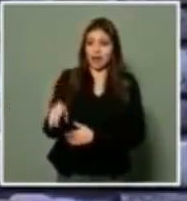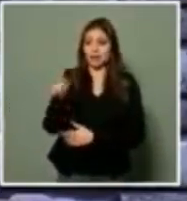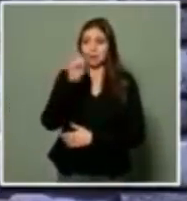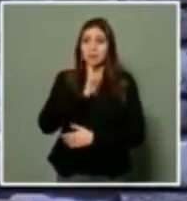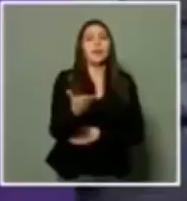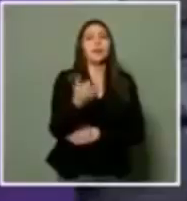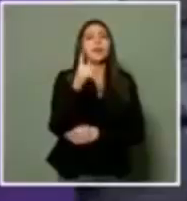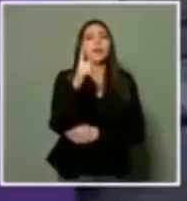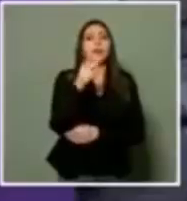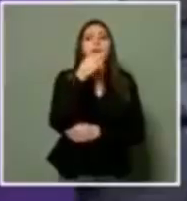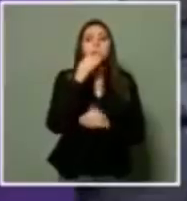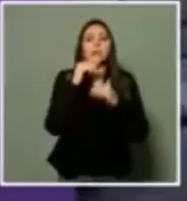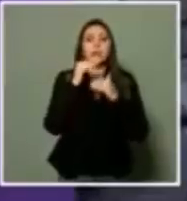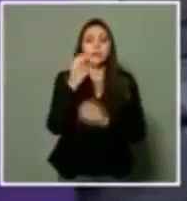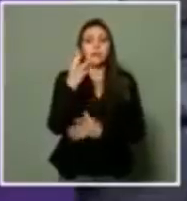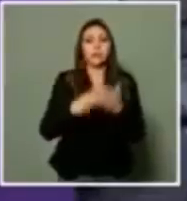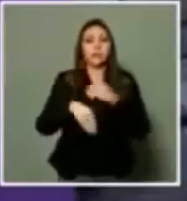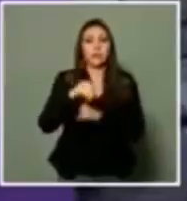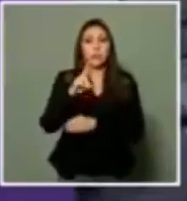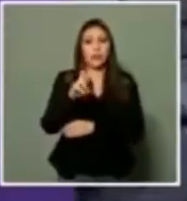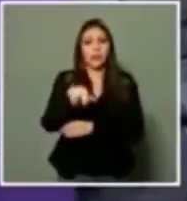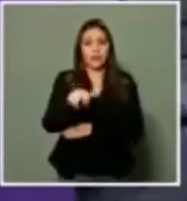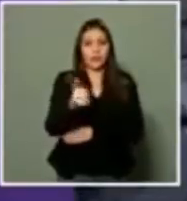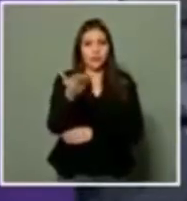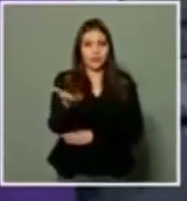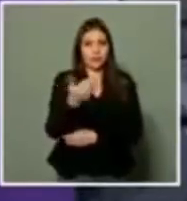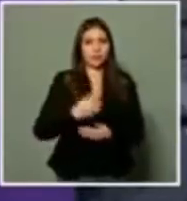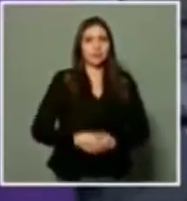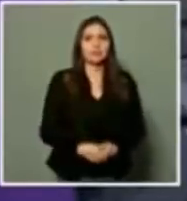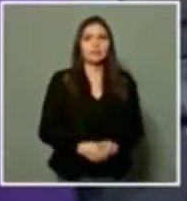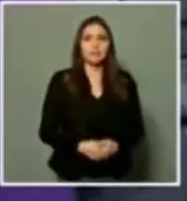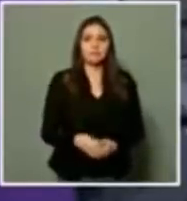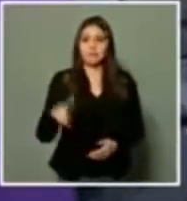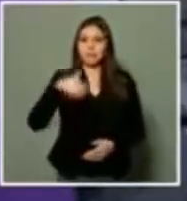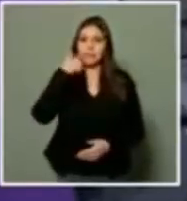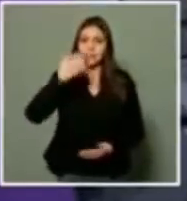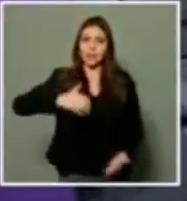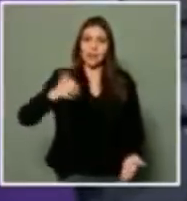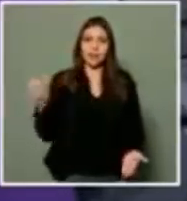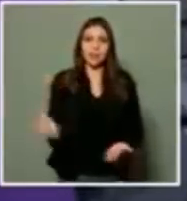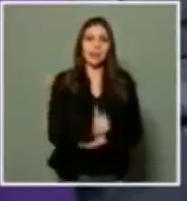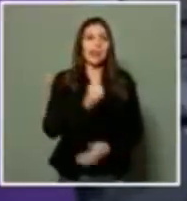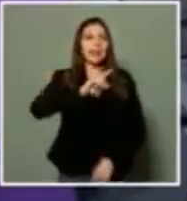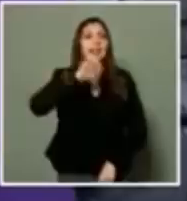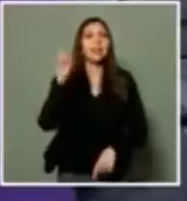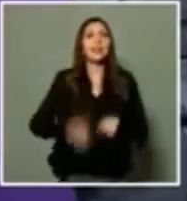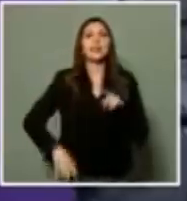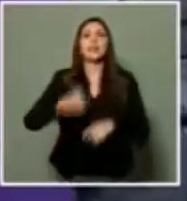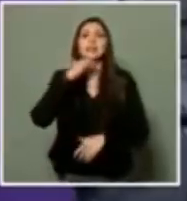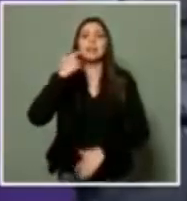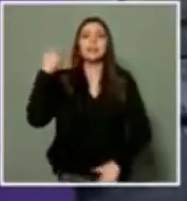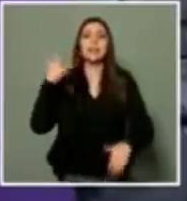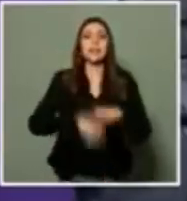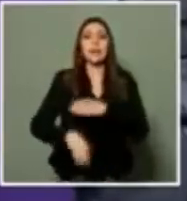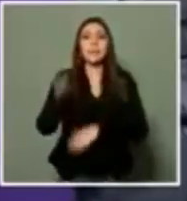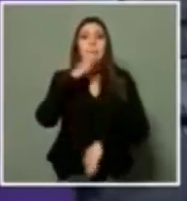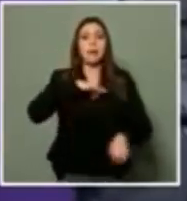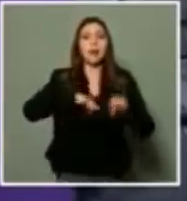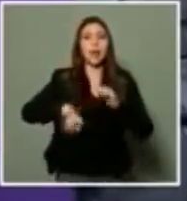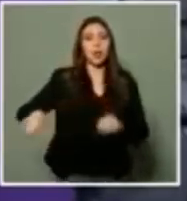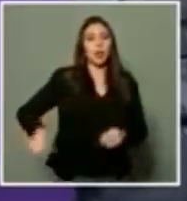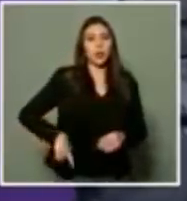titulada. Vamos a ganar y a terminar con la corrupción y la ineficacia de los gobiernos del